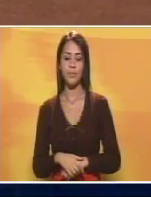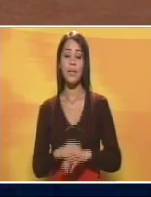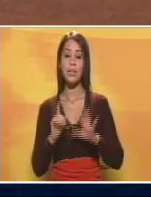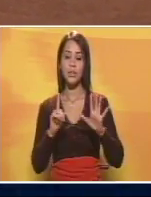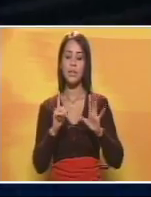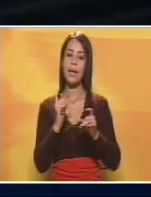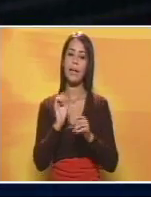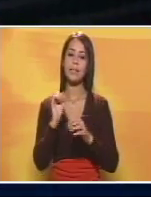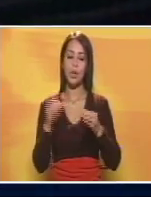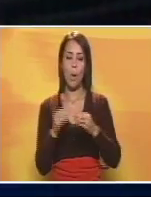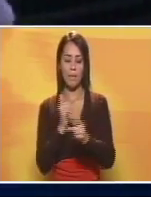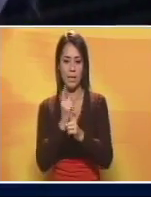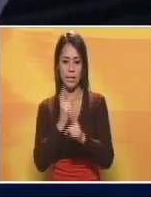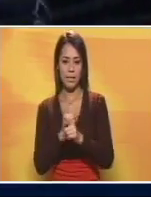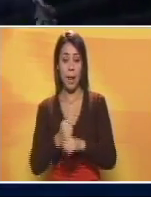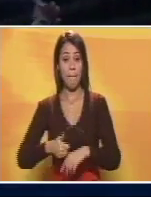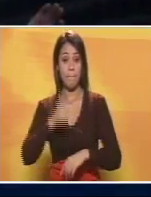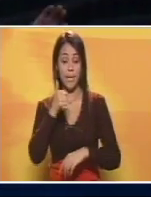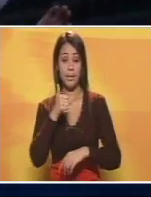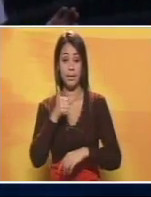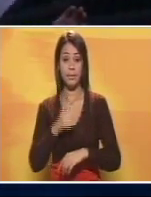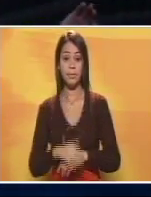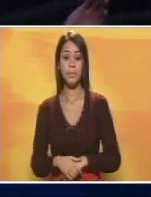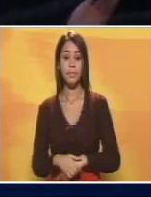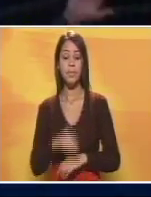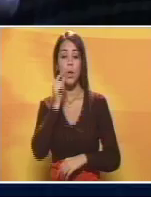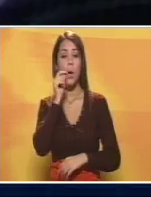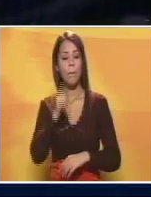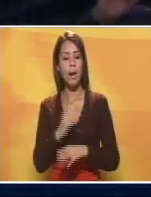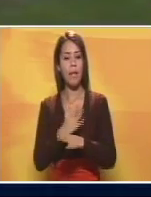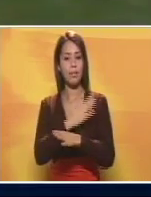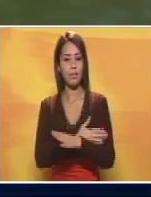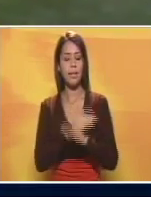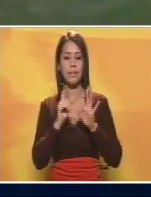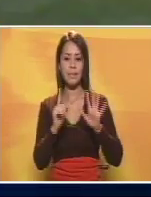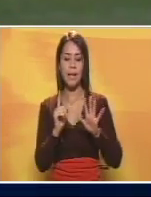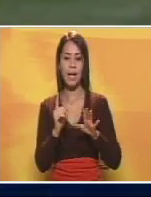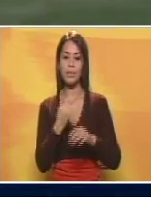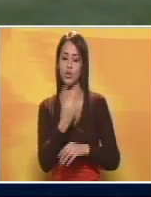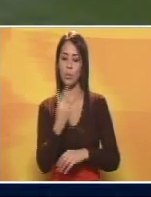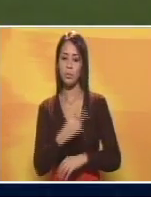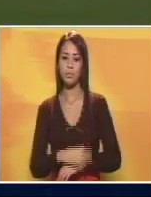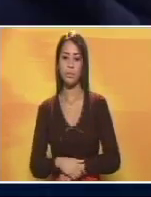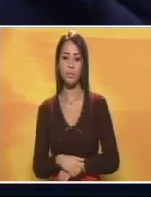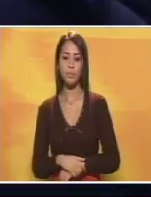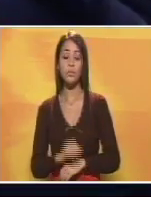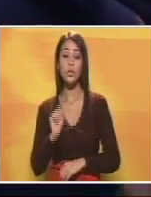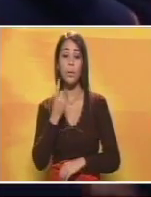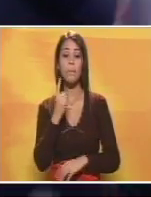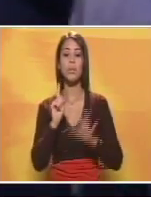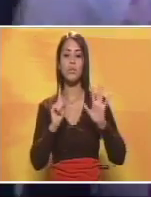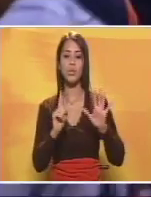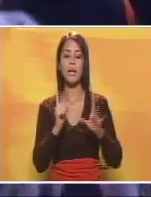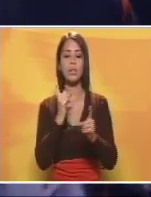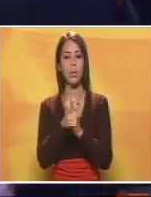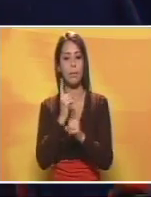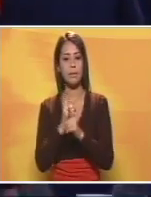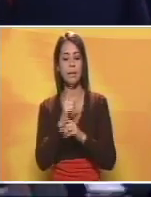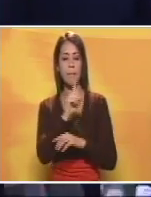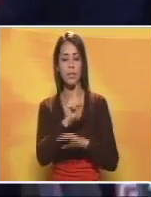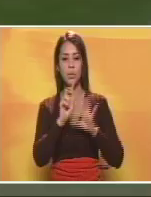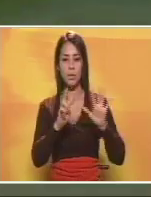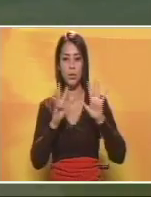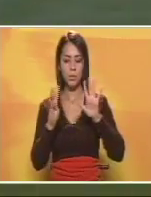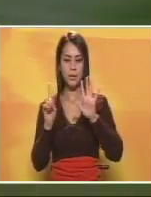6 juegos, la mayor cantidad desde Melvin Nieves, quien conectó 6 dobles en los primeros 6 juegos en